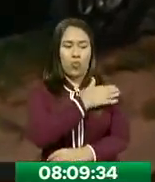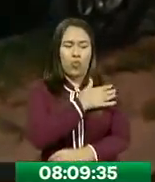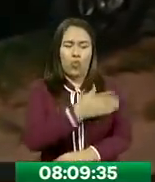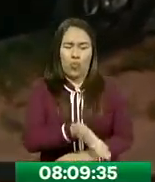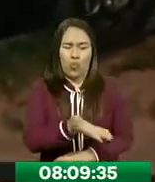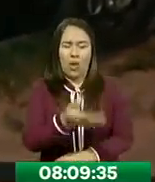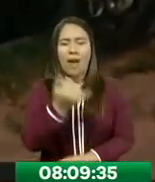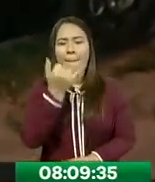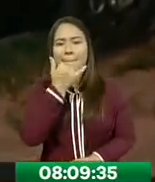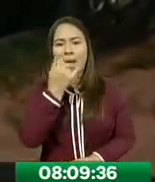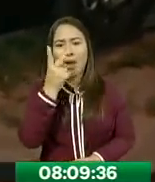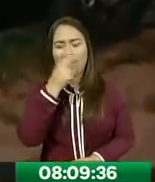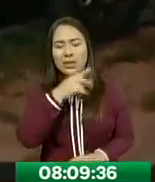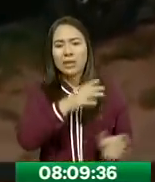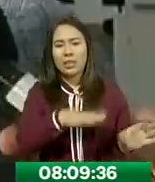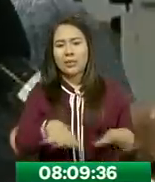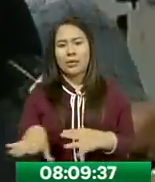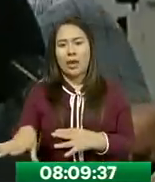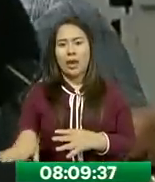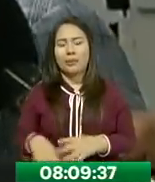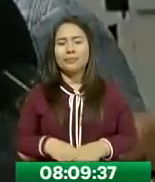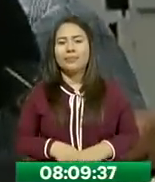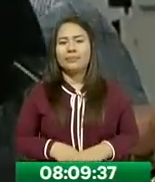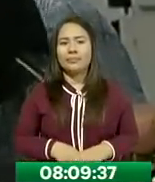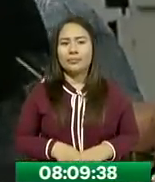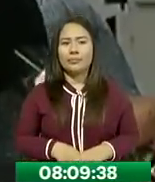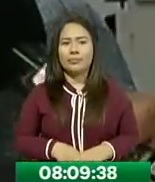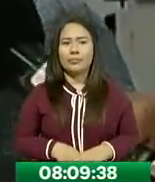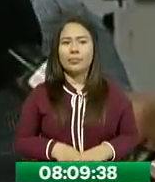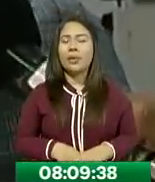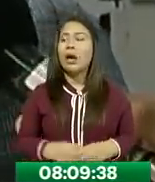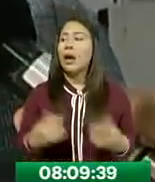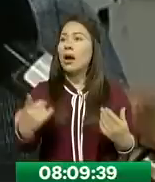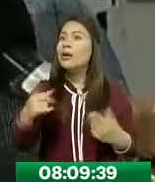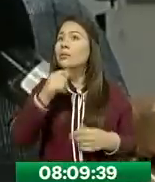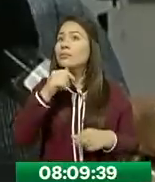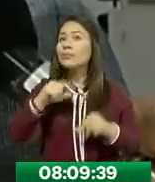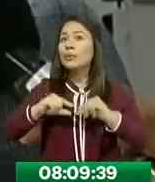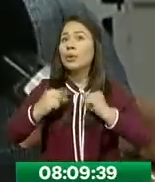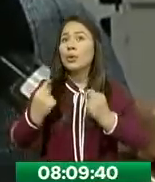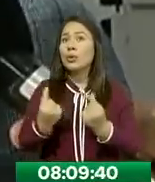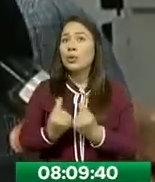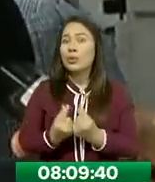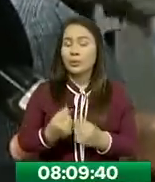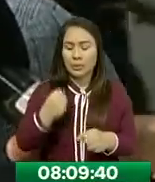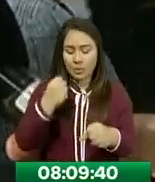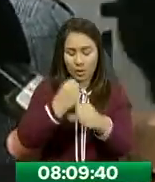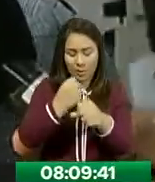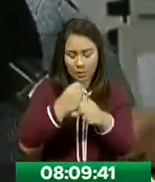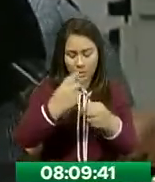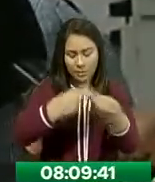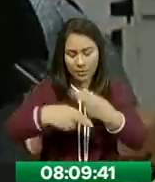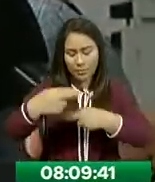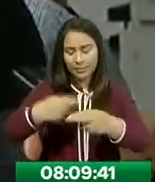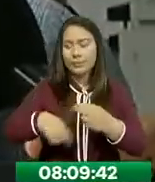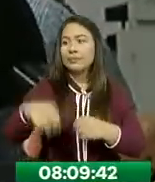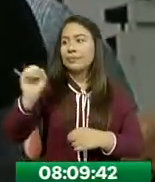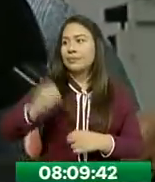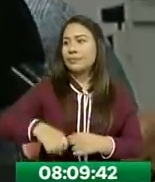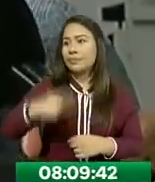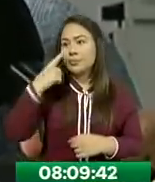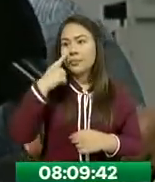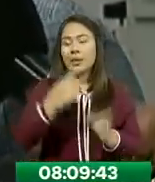esta ilegal actividad. Desde adentro operan estas bandas organizadas dedicadas al tráfico, sustancias sujetas a